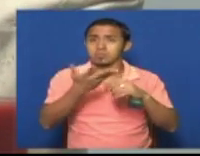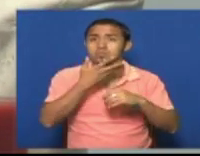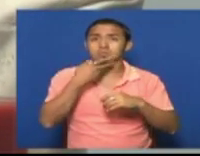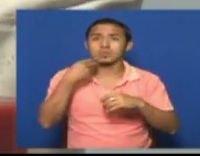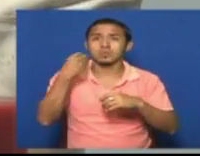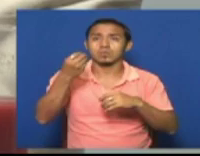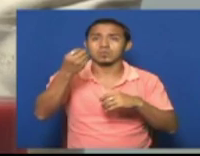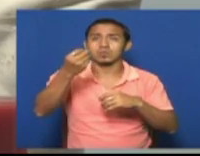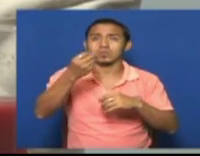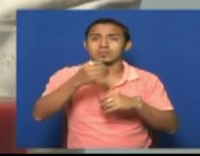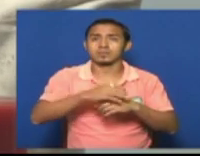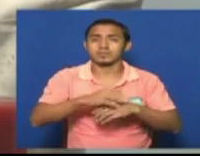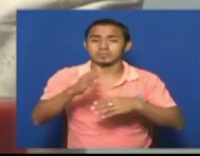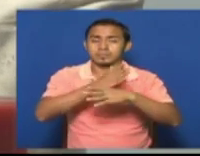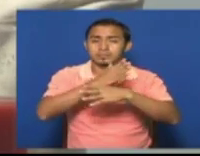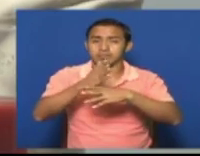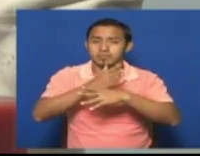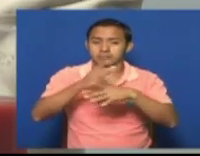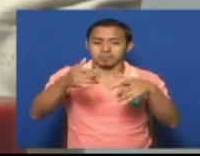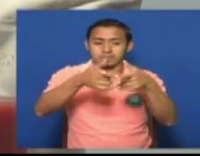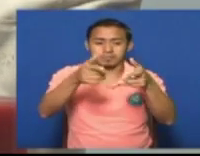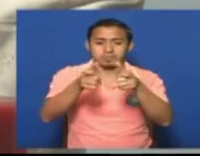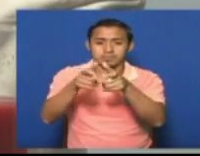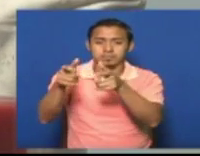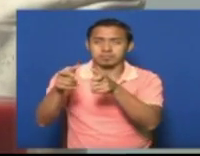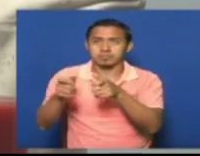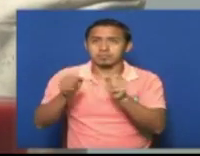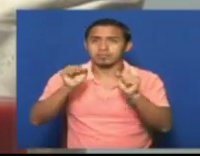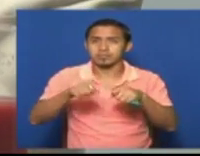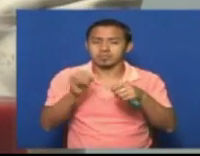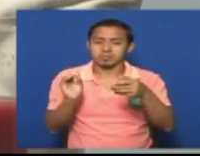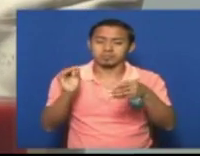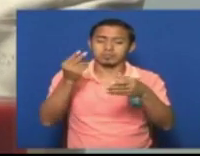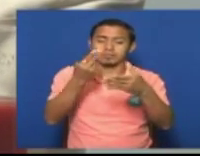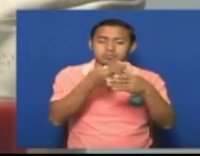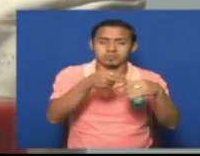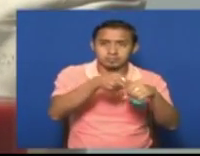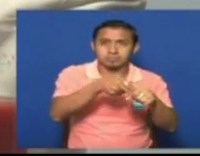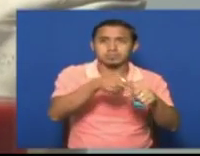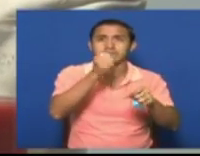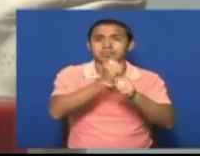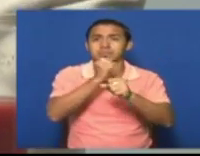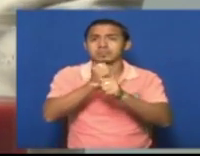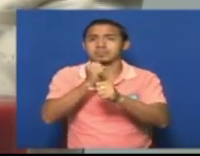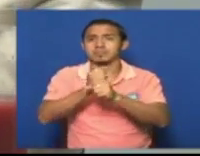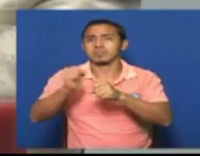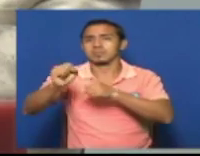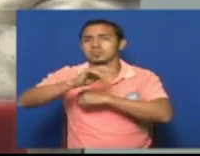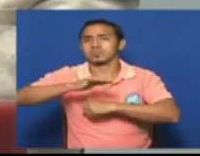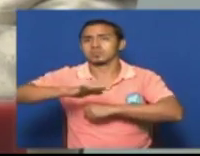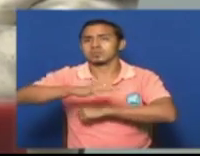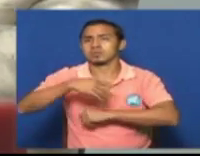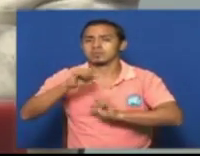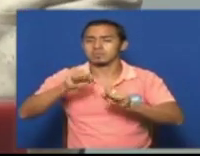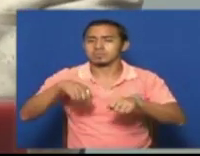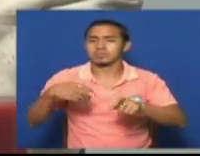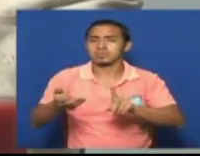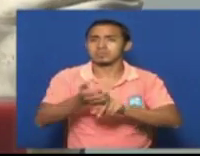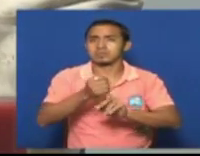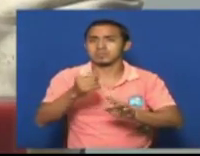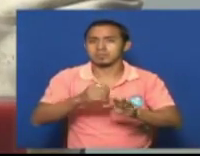adolescentes de los diferentes sectores puedan estar incorporados al sistema social del país y logremos